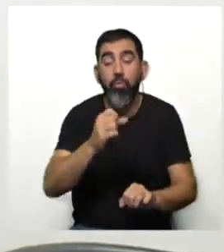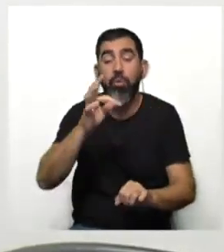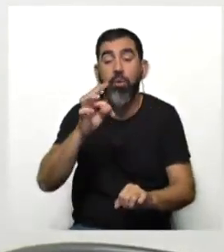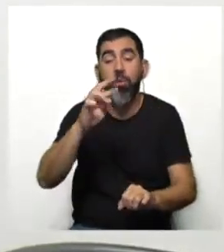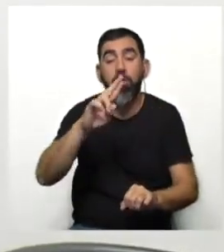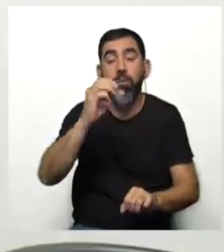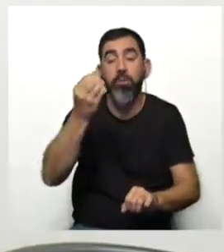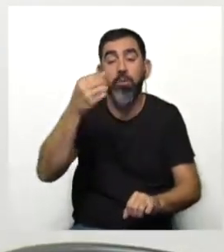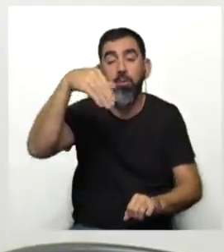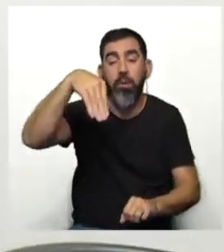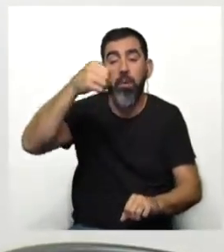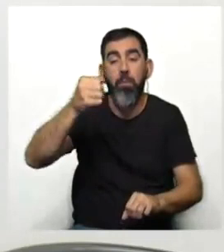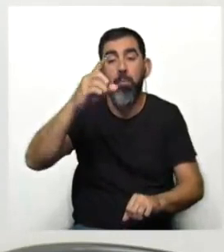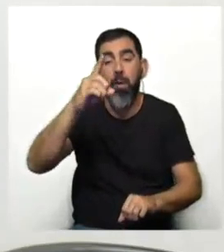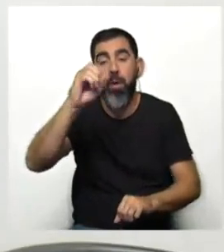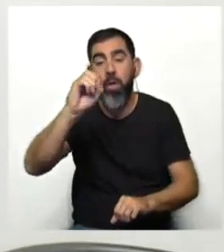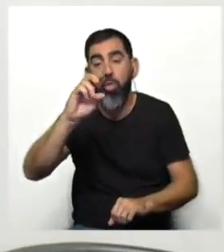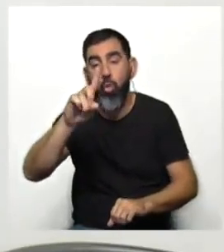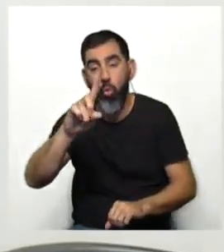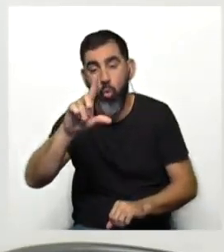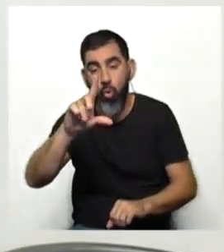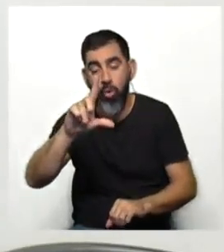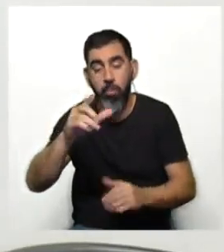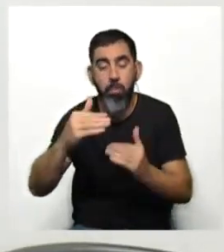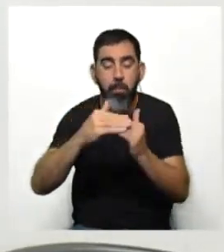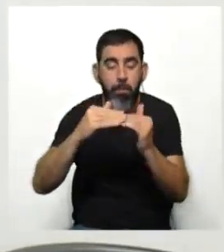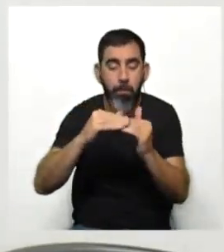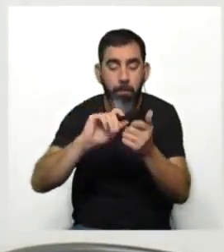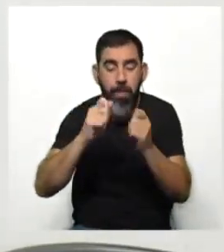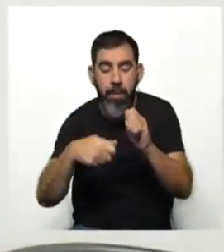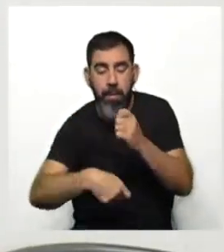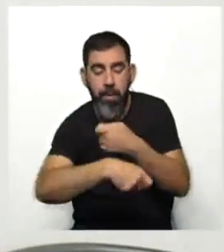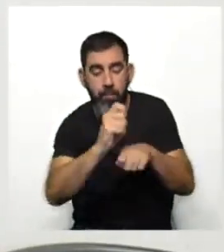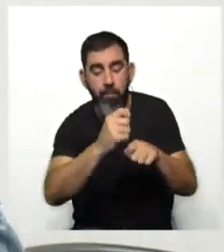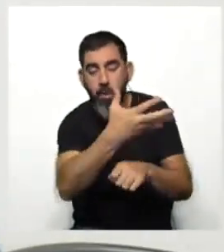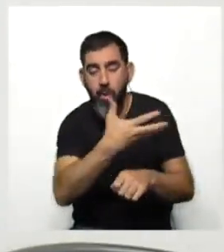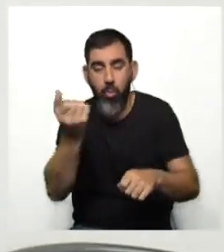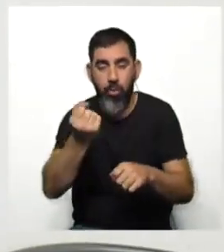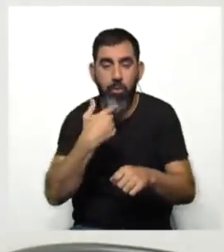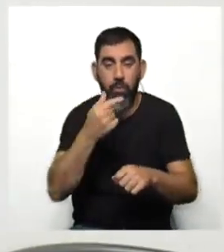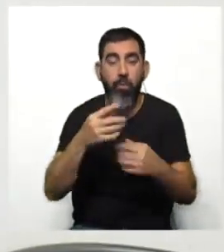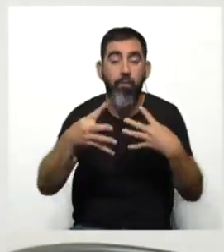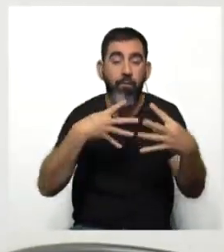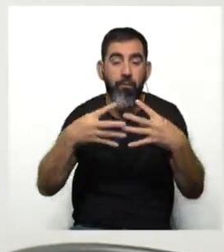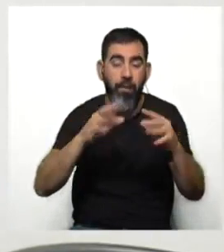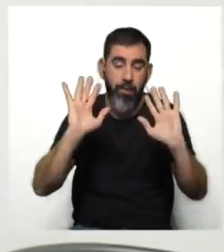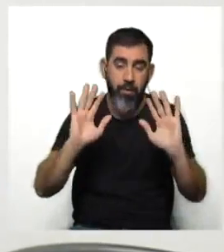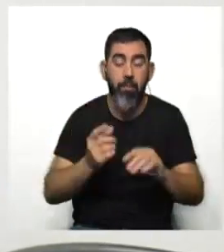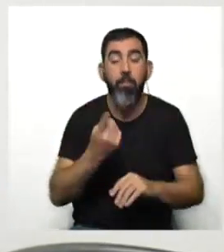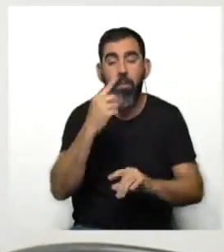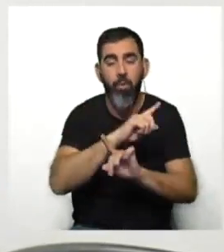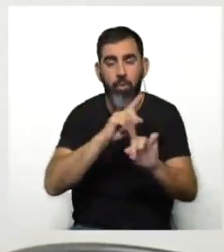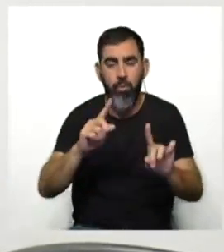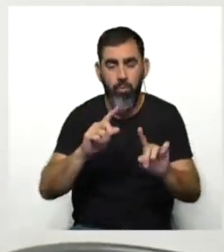por alguna desvío mínimo y marginal de la sustancia que fueron incautadas por ejemplo en una feria vecinal pero no